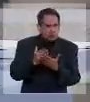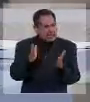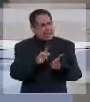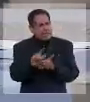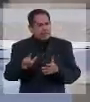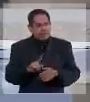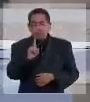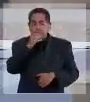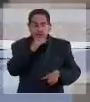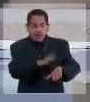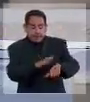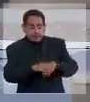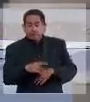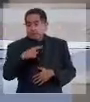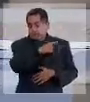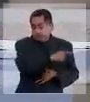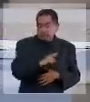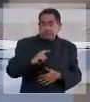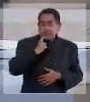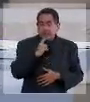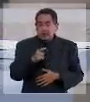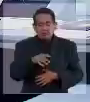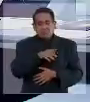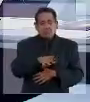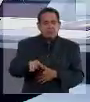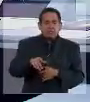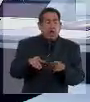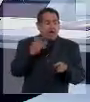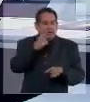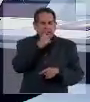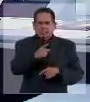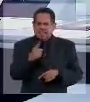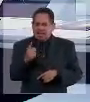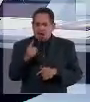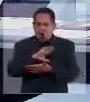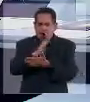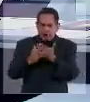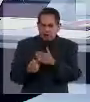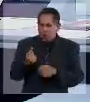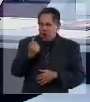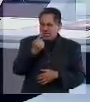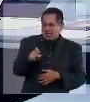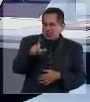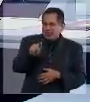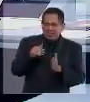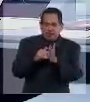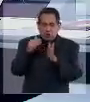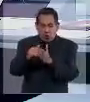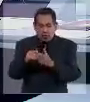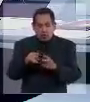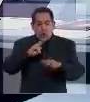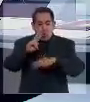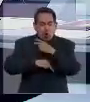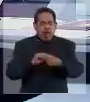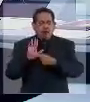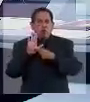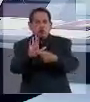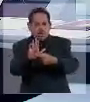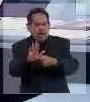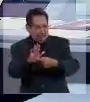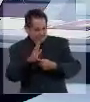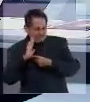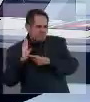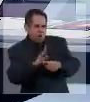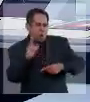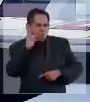Manuel, que negaste que se le hayan otorgado contratos por 170 millones a tu amigo Riobó. Lo voy a demostrar, voy a presentar las